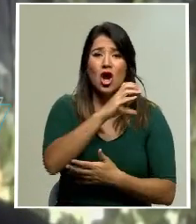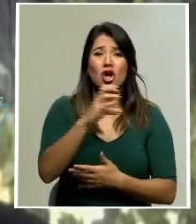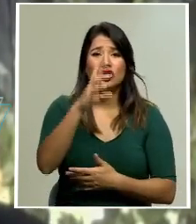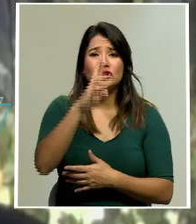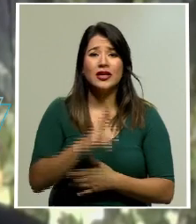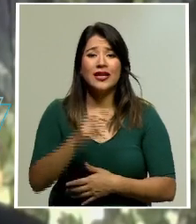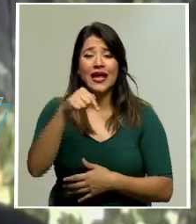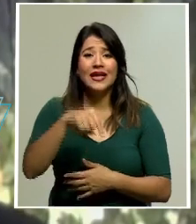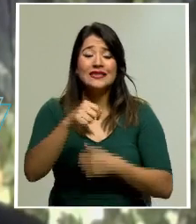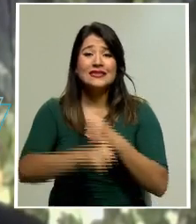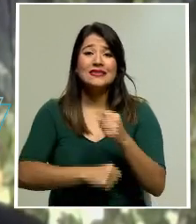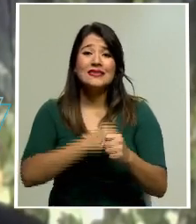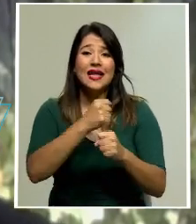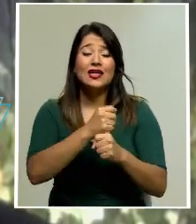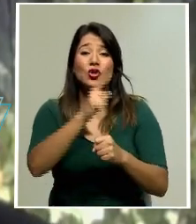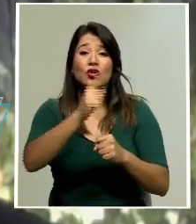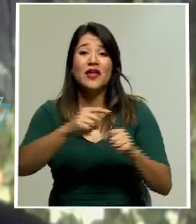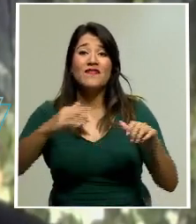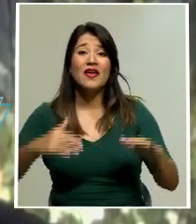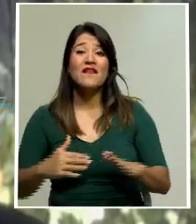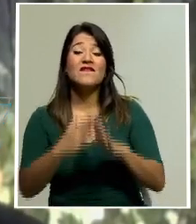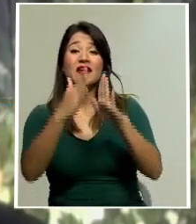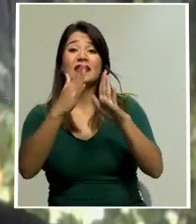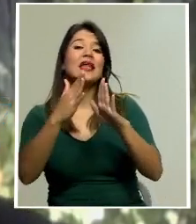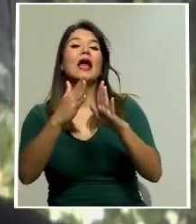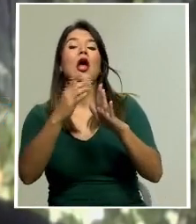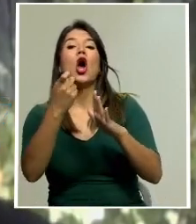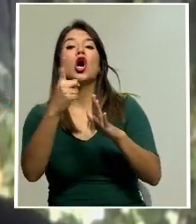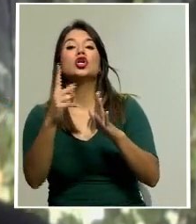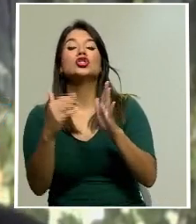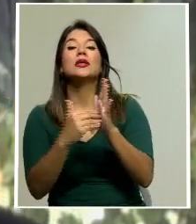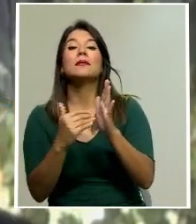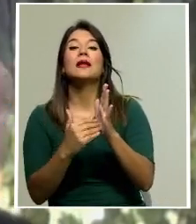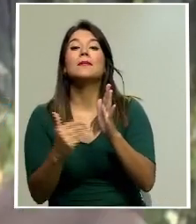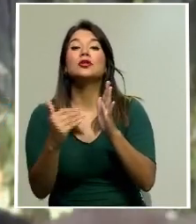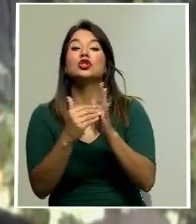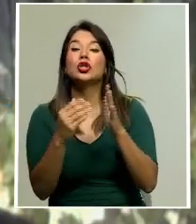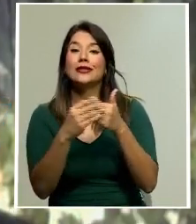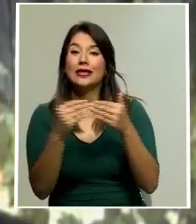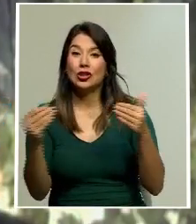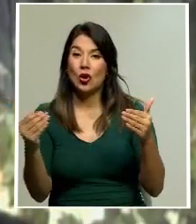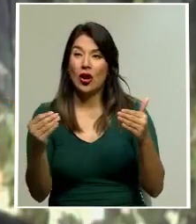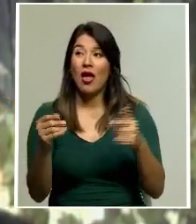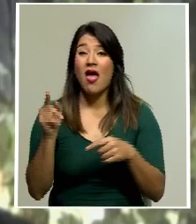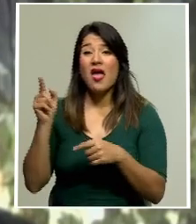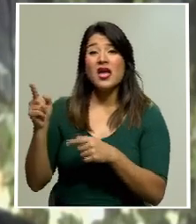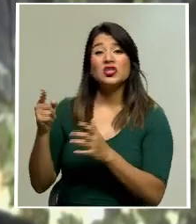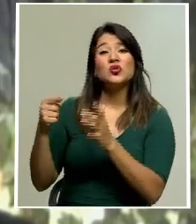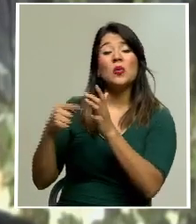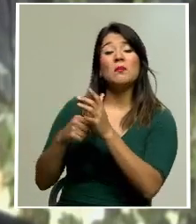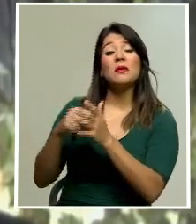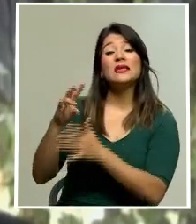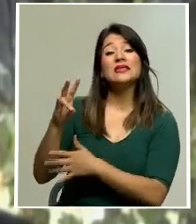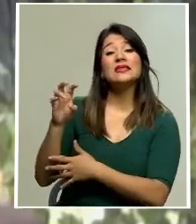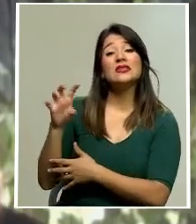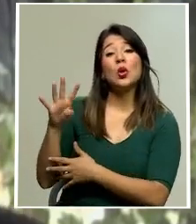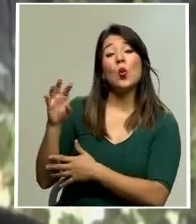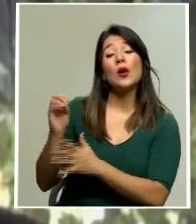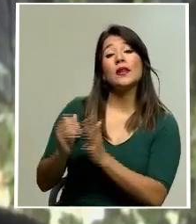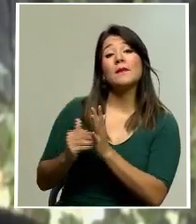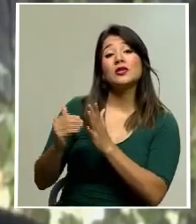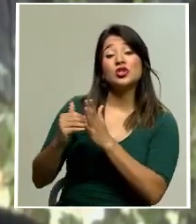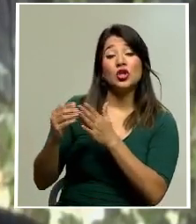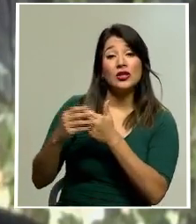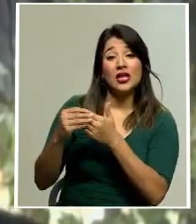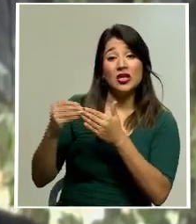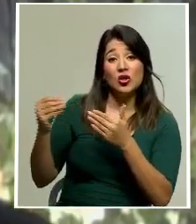que endeudarse en 11.000 millones de dólares. Y esos 1.740 millones de dólares nos los